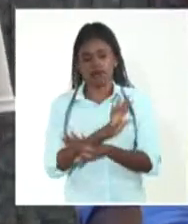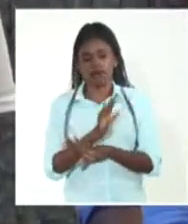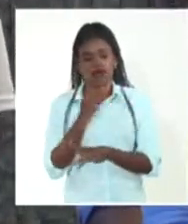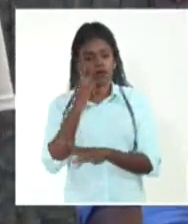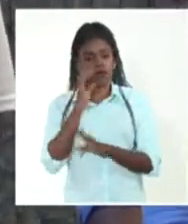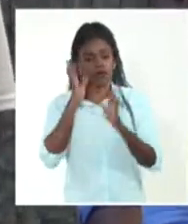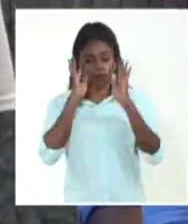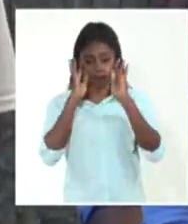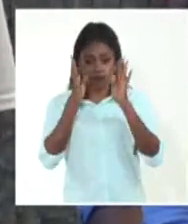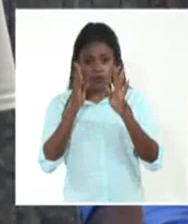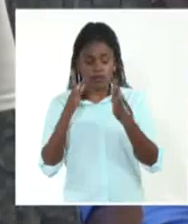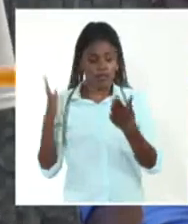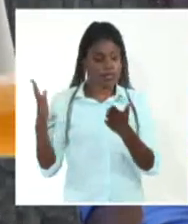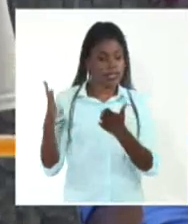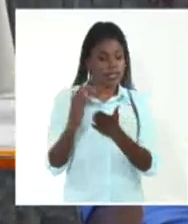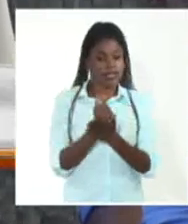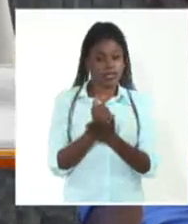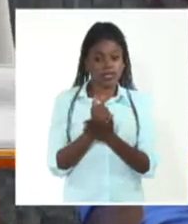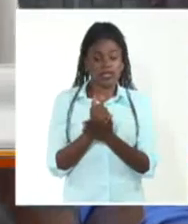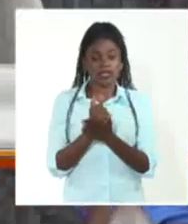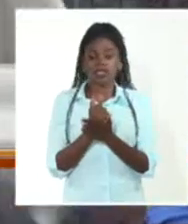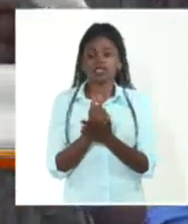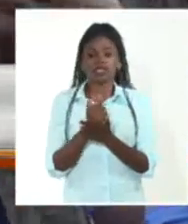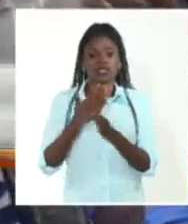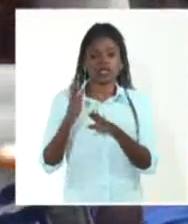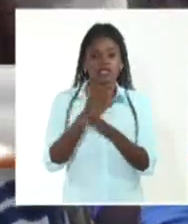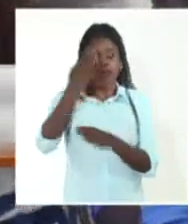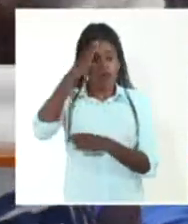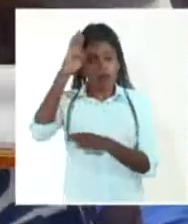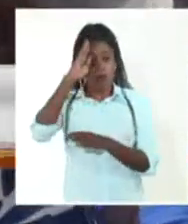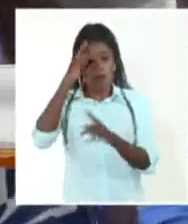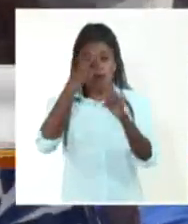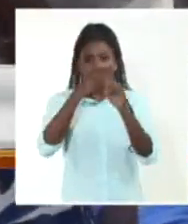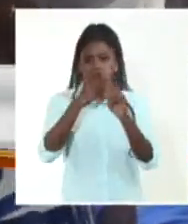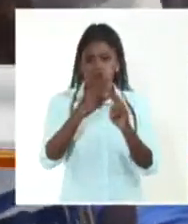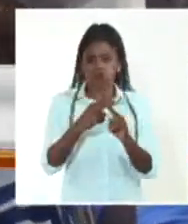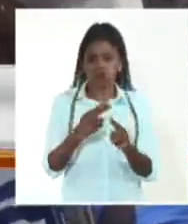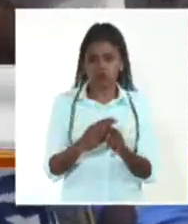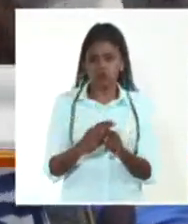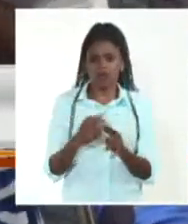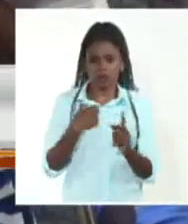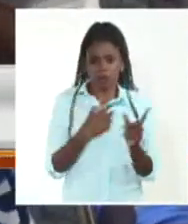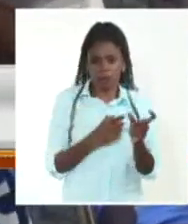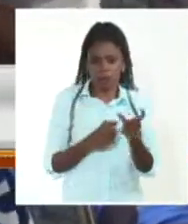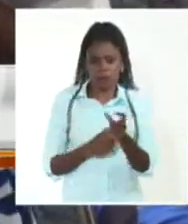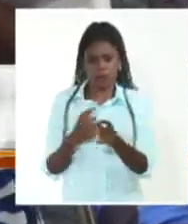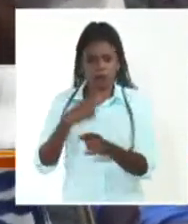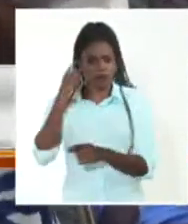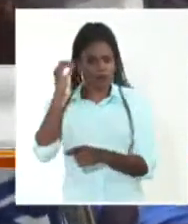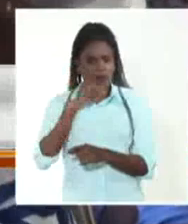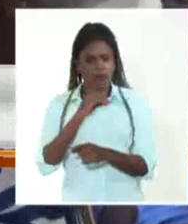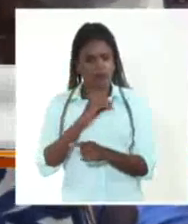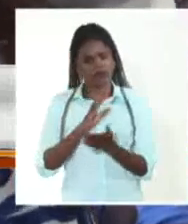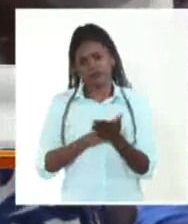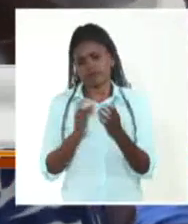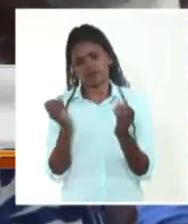es eliminar a Cuba de la lista de los países patrocinadores del terrorismo, que sabemos.